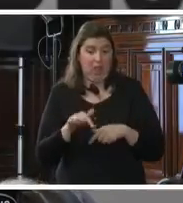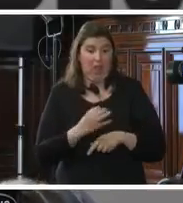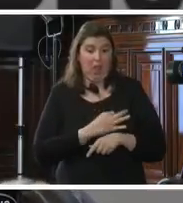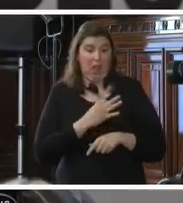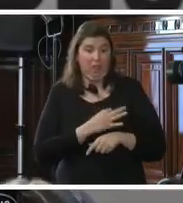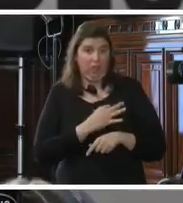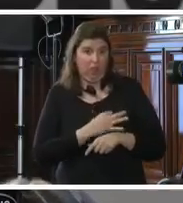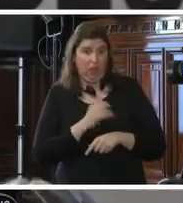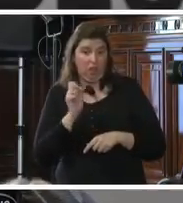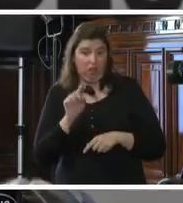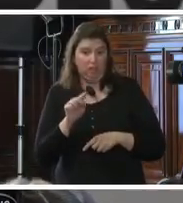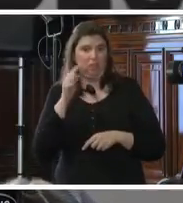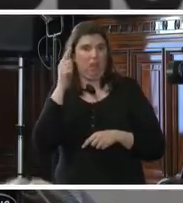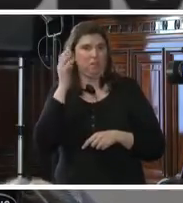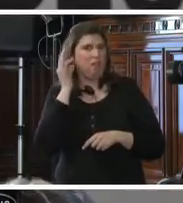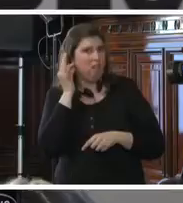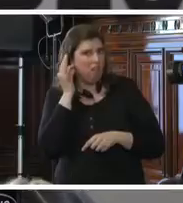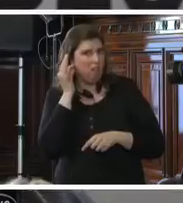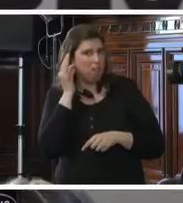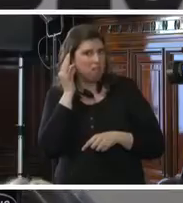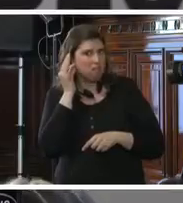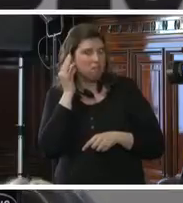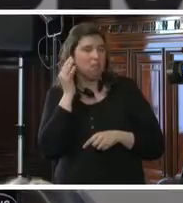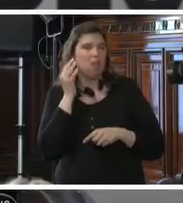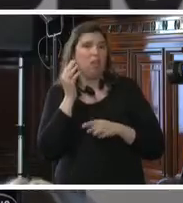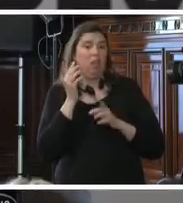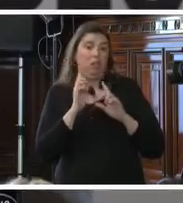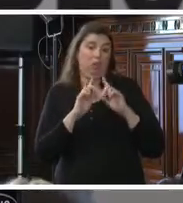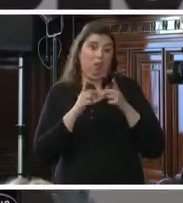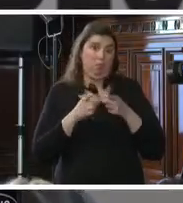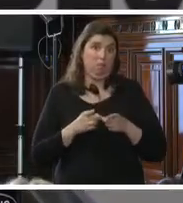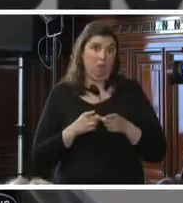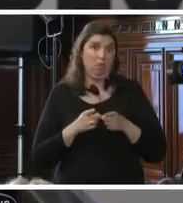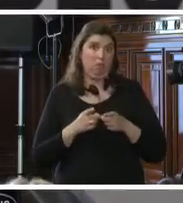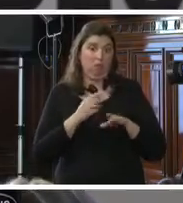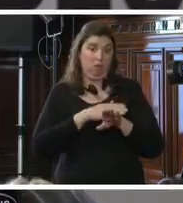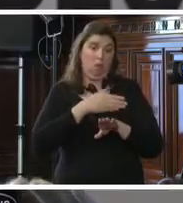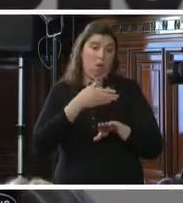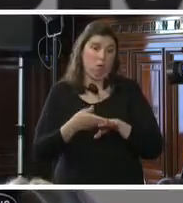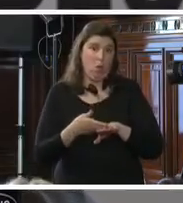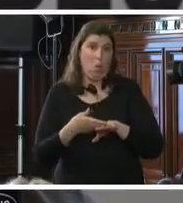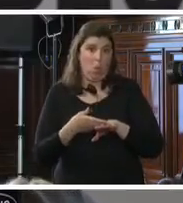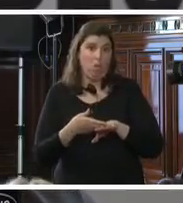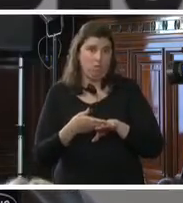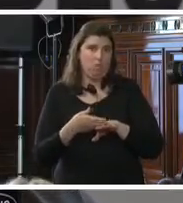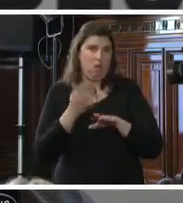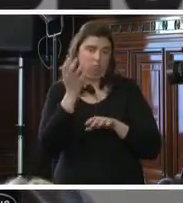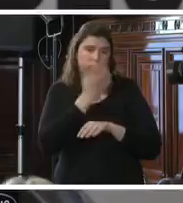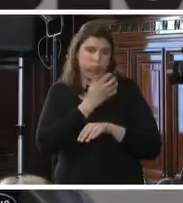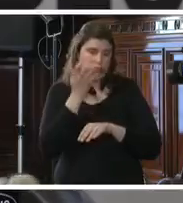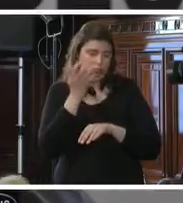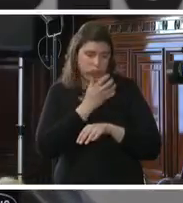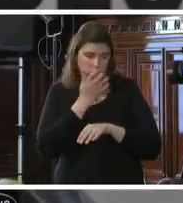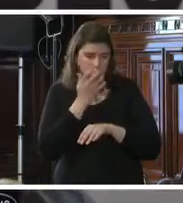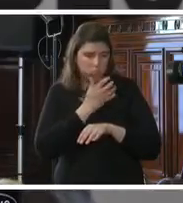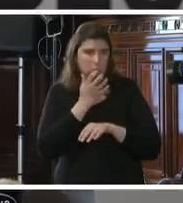de las niñas y lo que constituye como efecto devastador